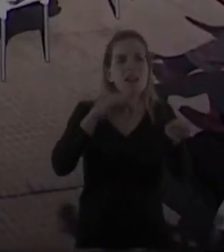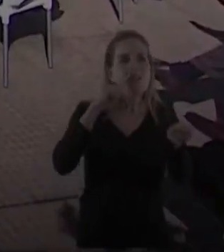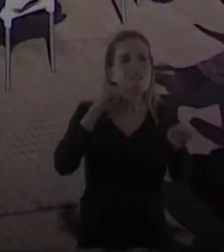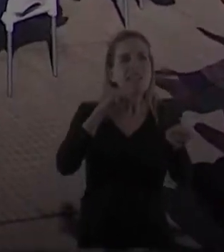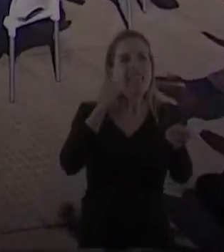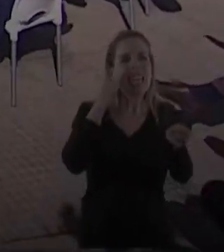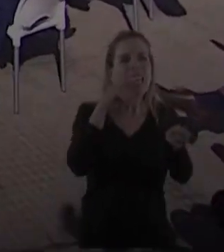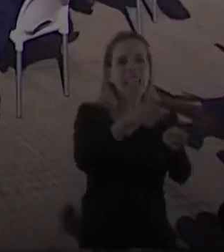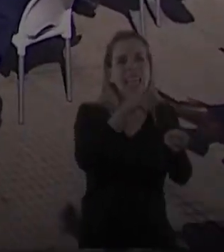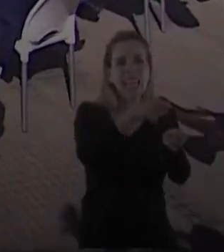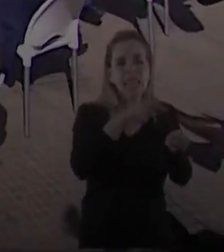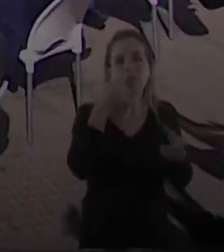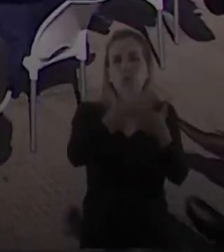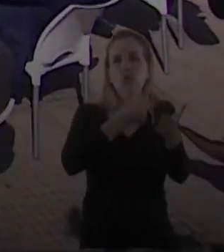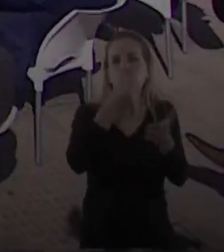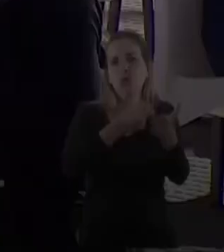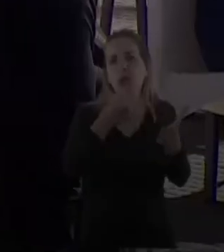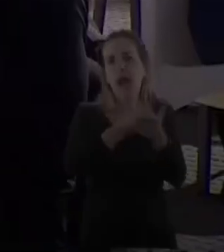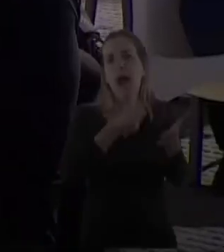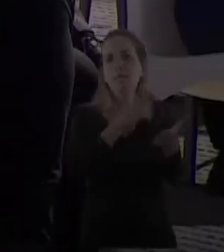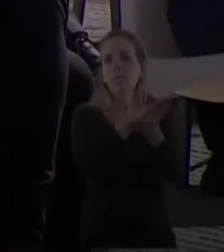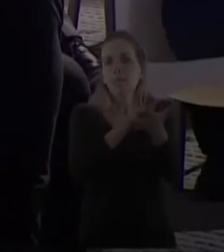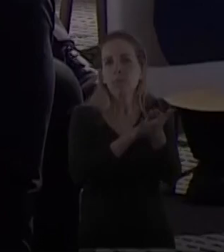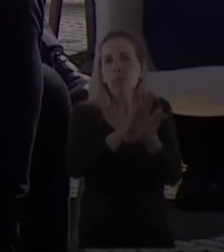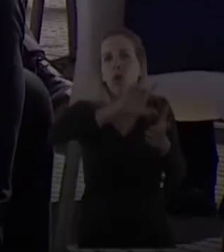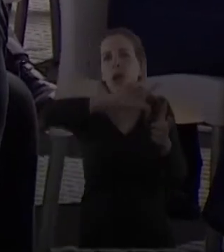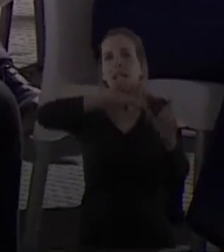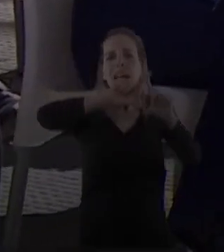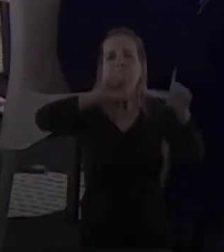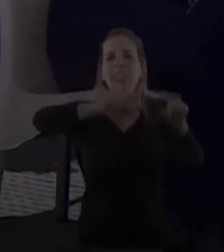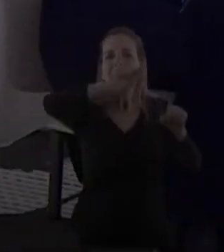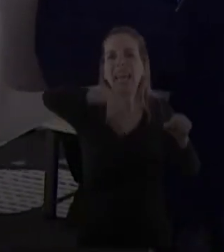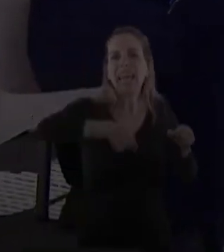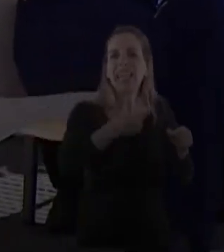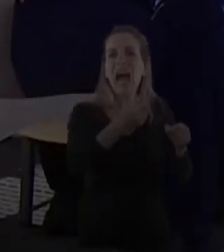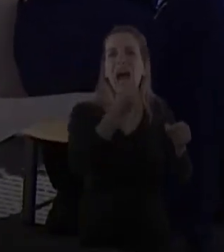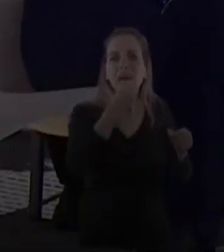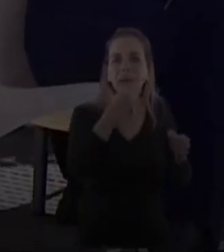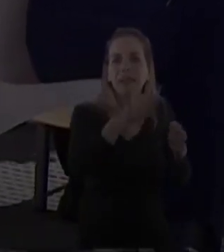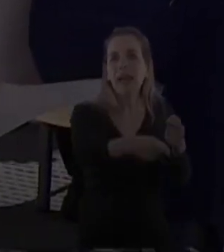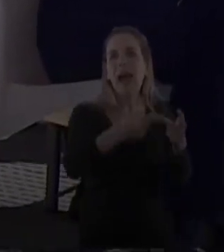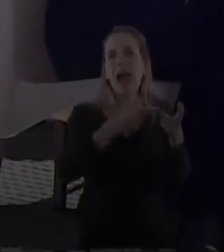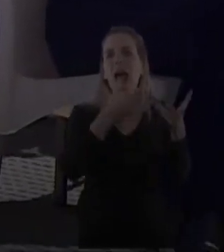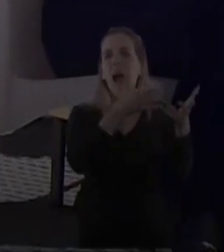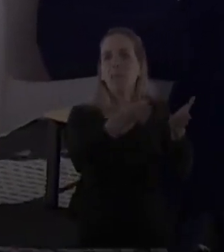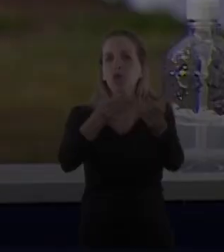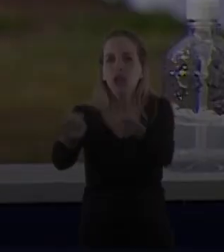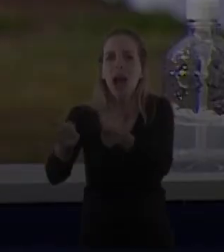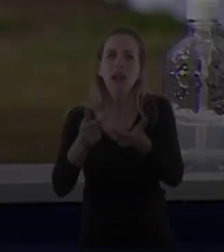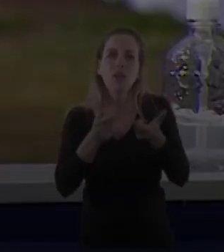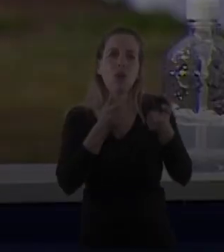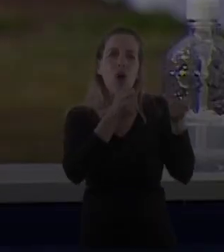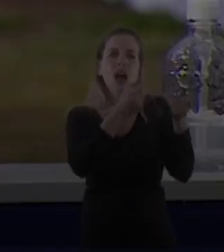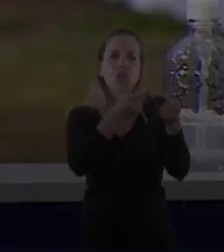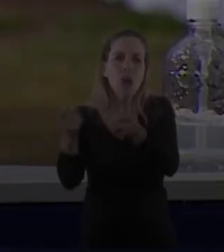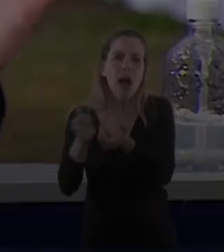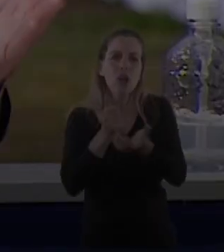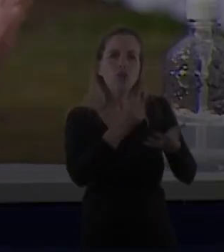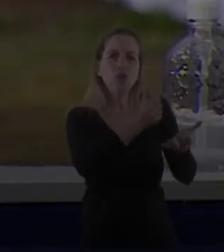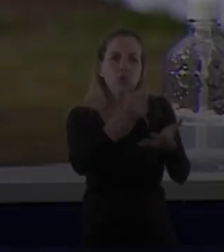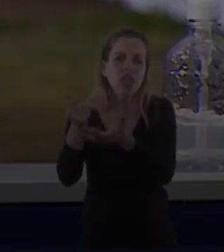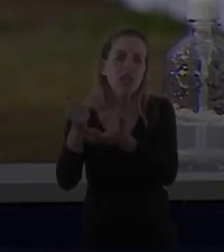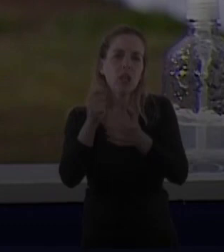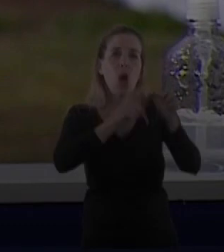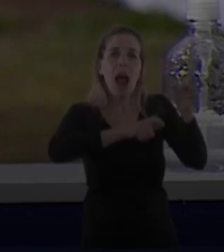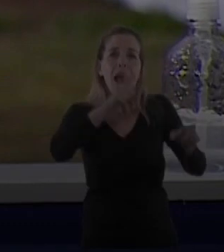en su pelea contra el hambre, con la tarjeta alimentar, llevando auxilio a los que